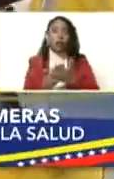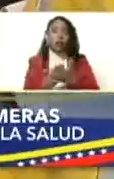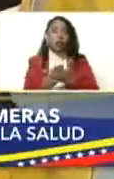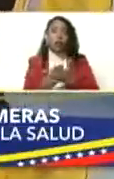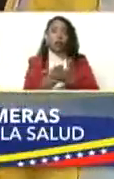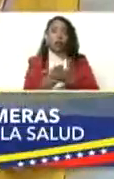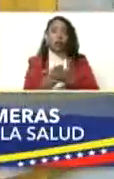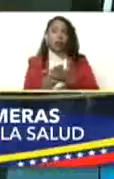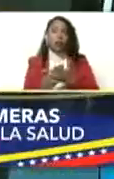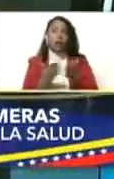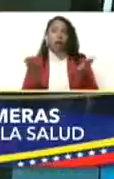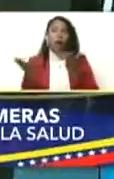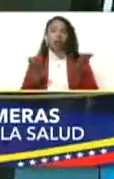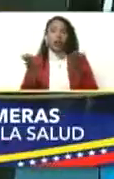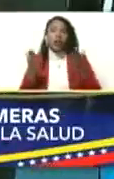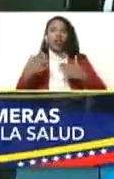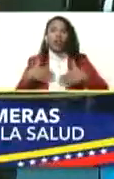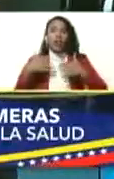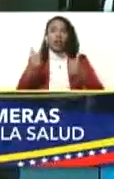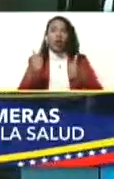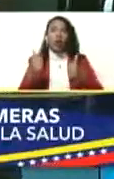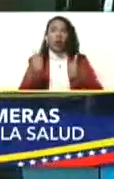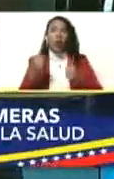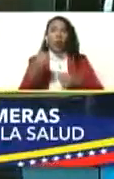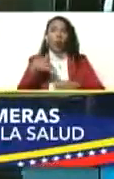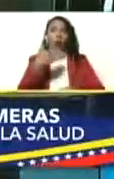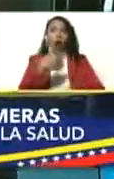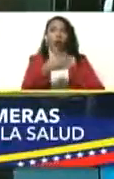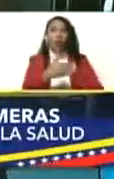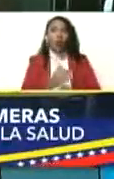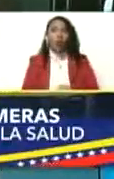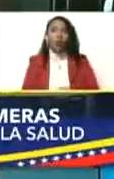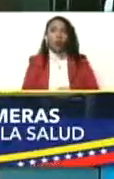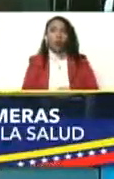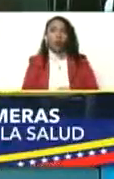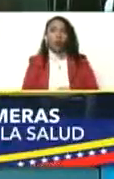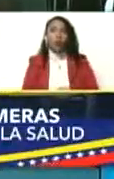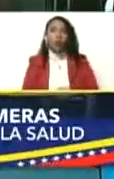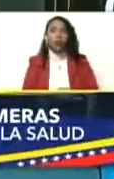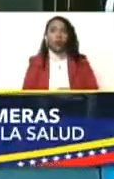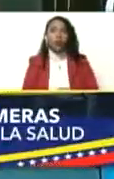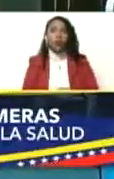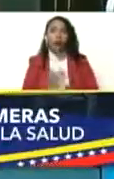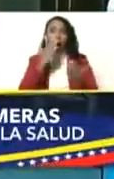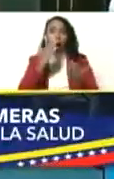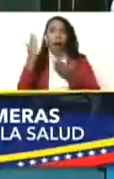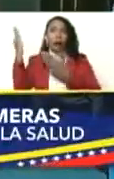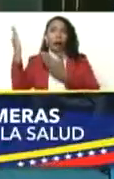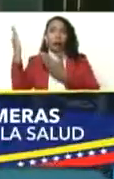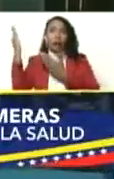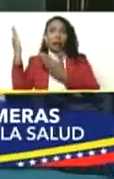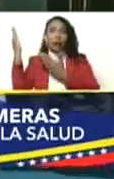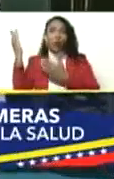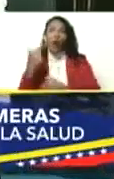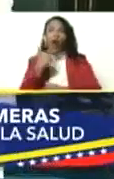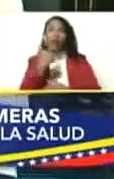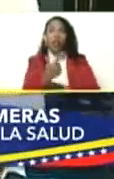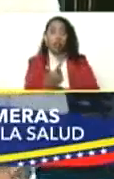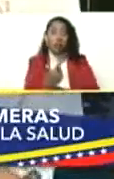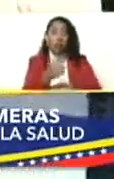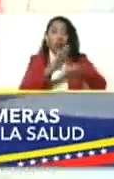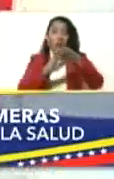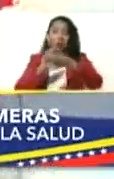a servicios de salud de calidad, cuando y donde lo necesiten. Así lo ha destacado, así lo ha manifestado en